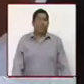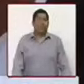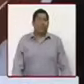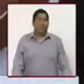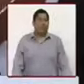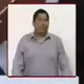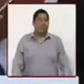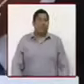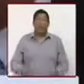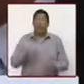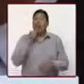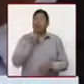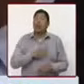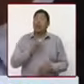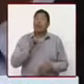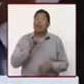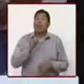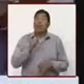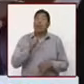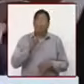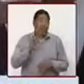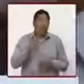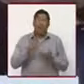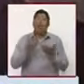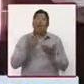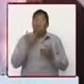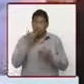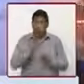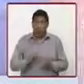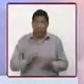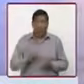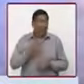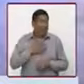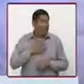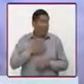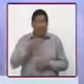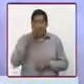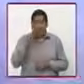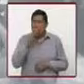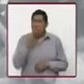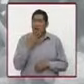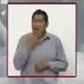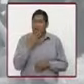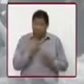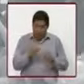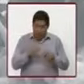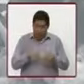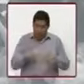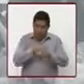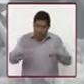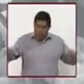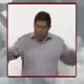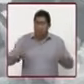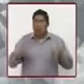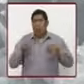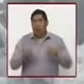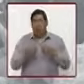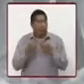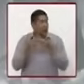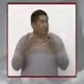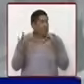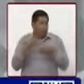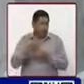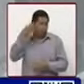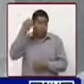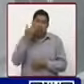Cuénteme, caserita, doña Isabel, ¿cómo festejaba de niño usted? Ponía a mi mamá, por ejemplo, ponía su mesa y ponía harta